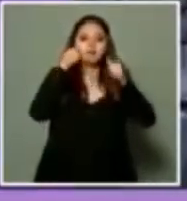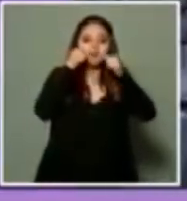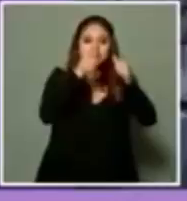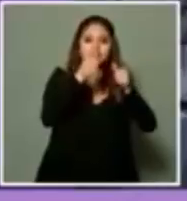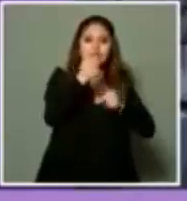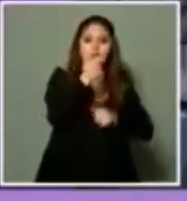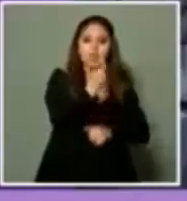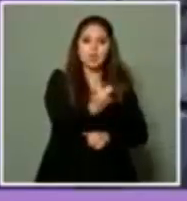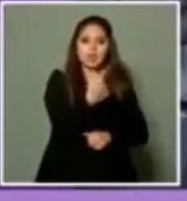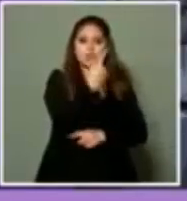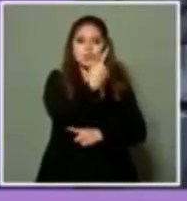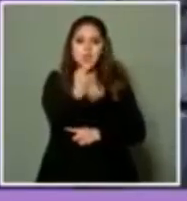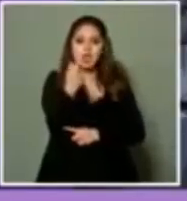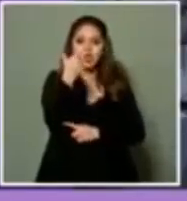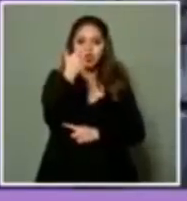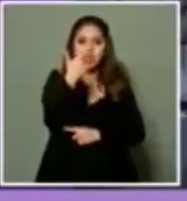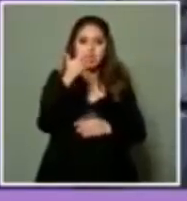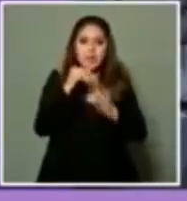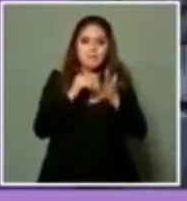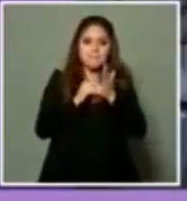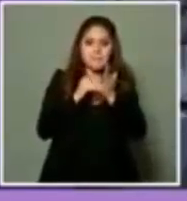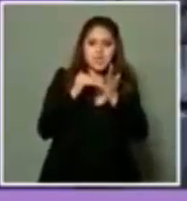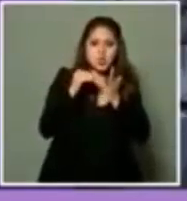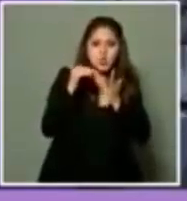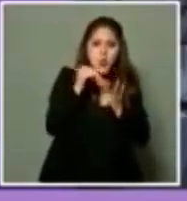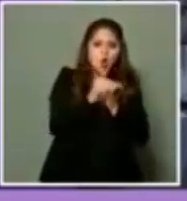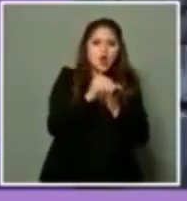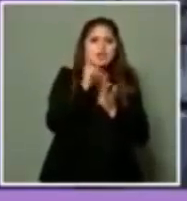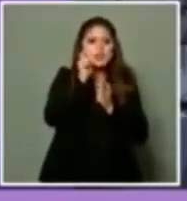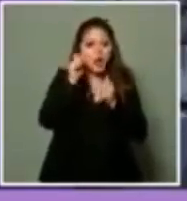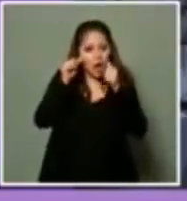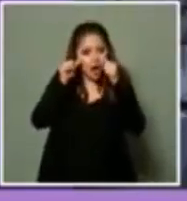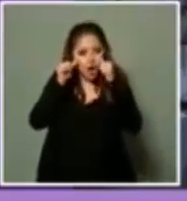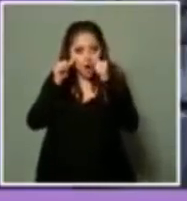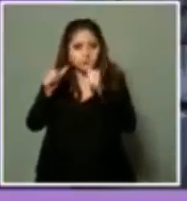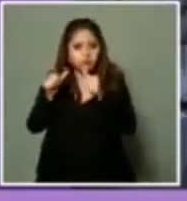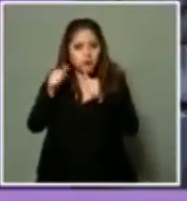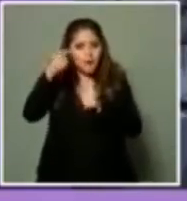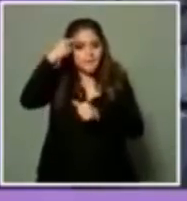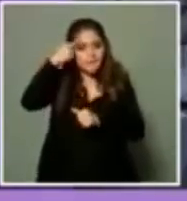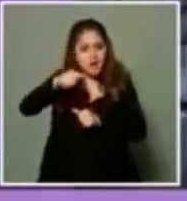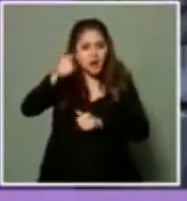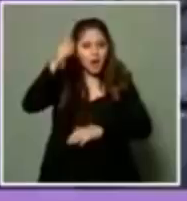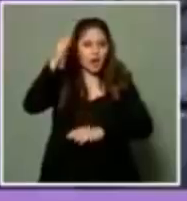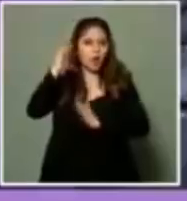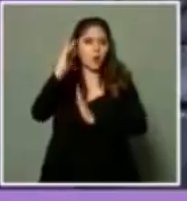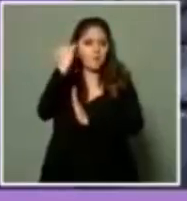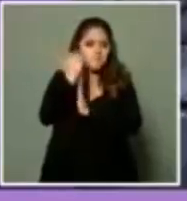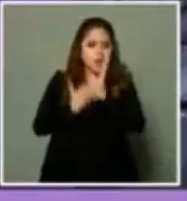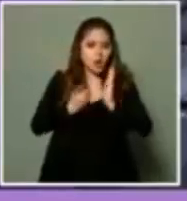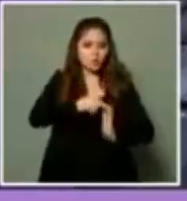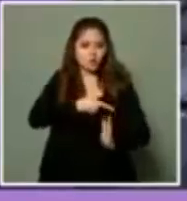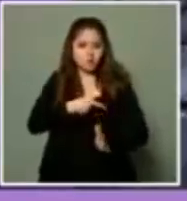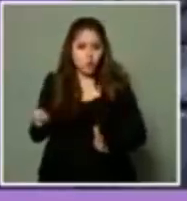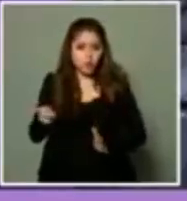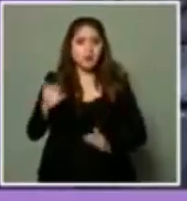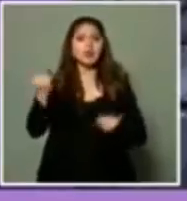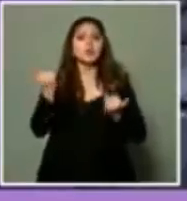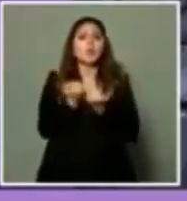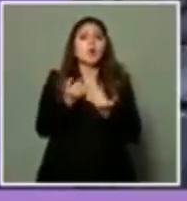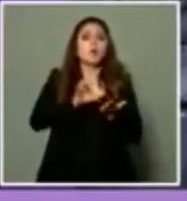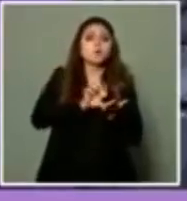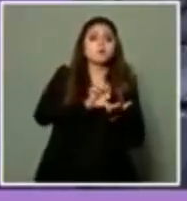desvío de 107 millones de pesos destinados a combatir la pobreza. También de desvío sobre el